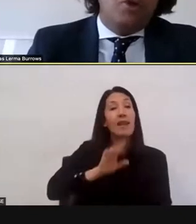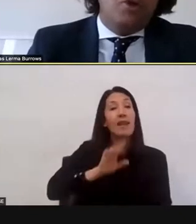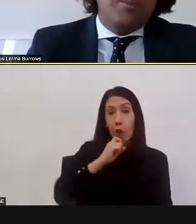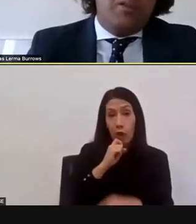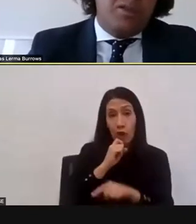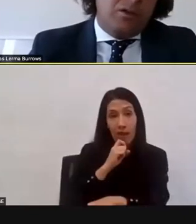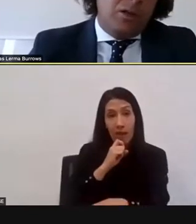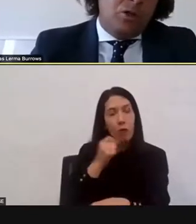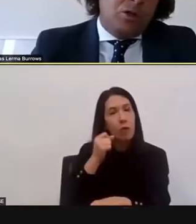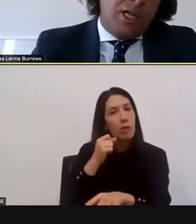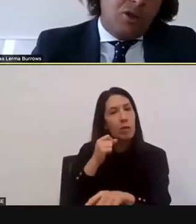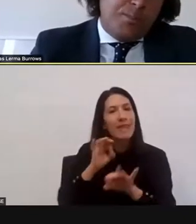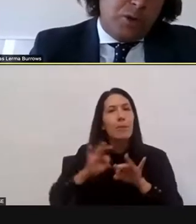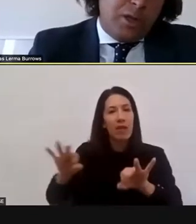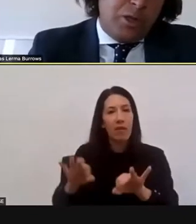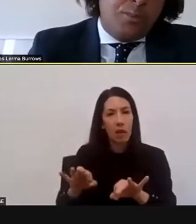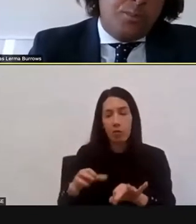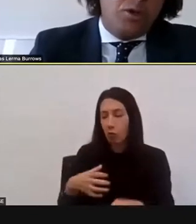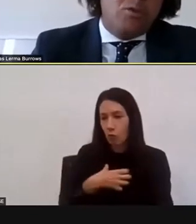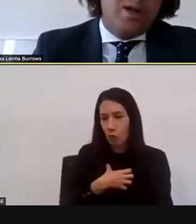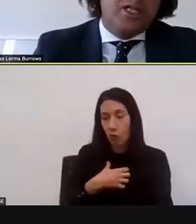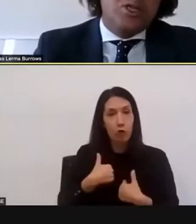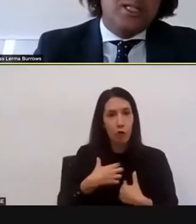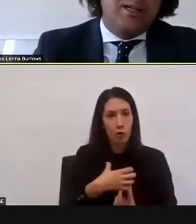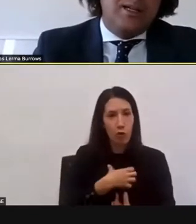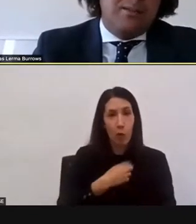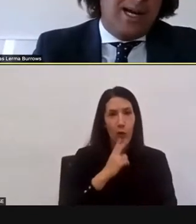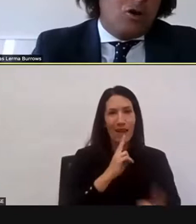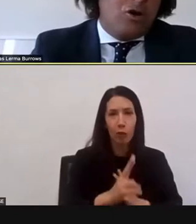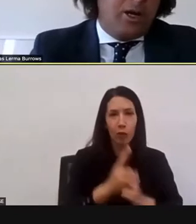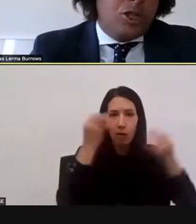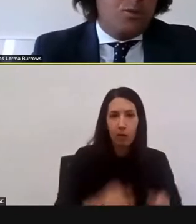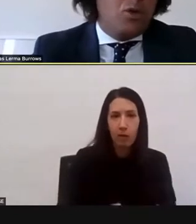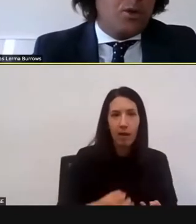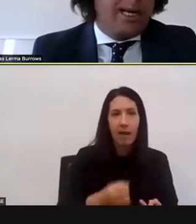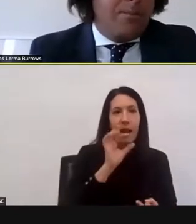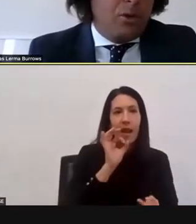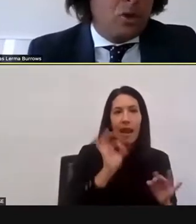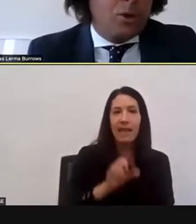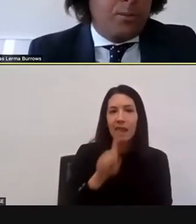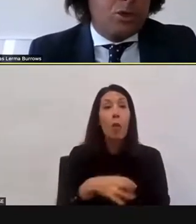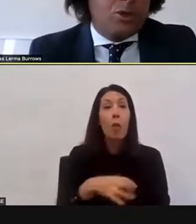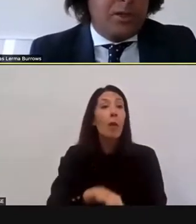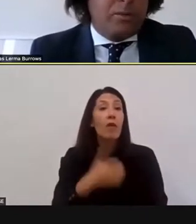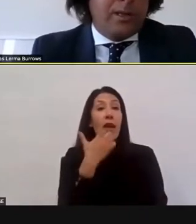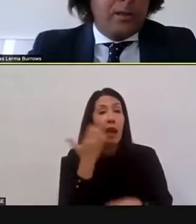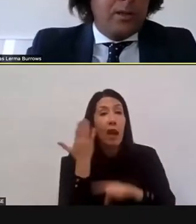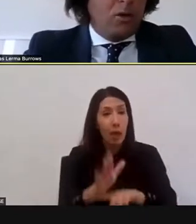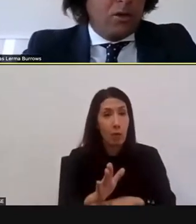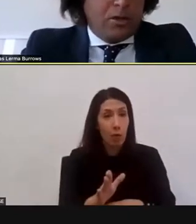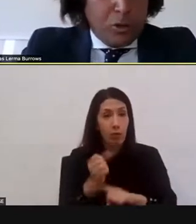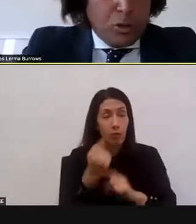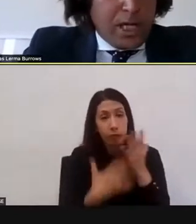muy específico, donde no se puede, yo no te puedo dar una respuesta de blanco o negro, sí te puedo poner ejemplos, como te he puesto anteriormente.